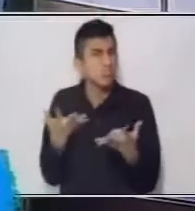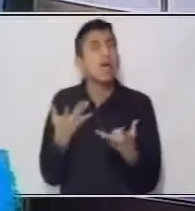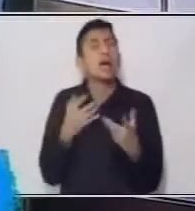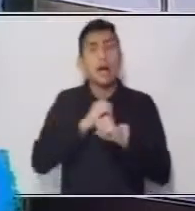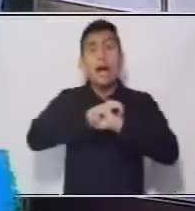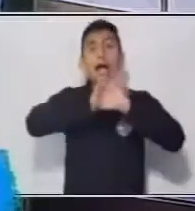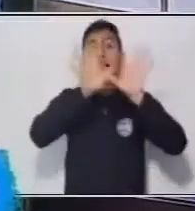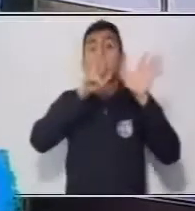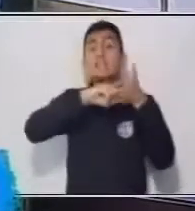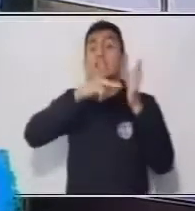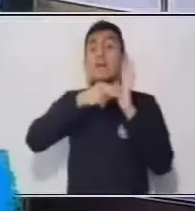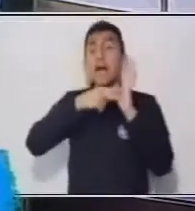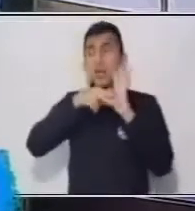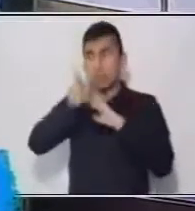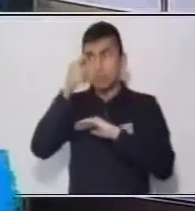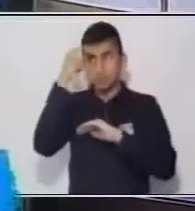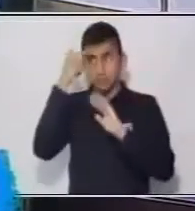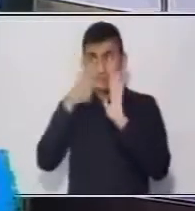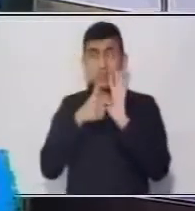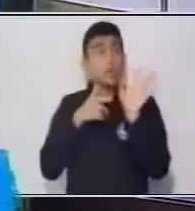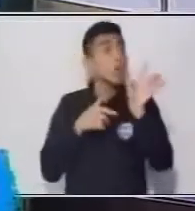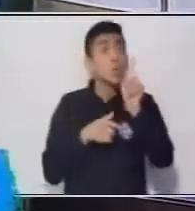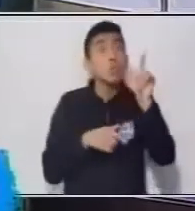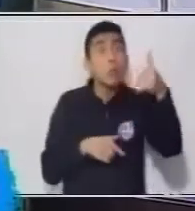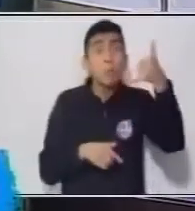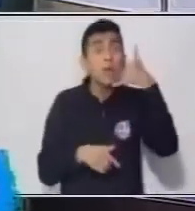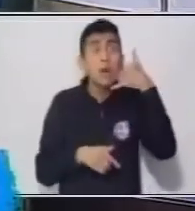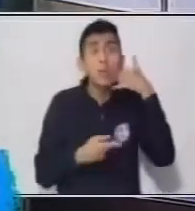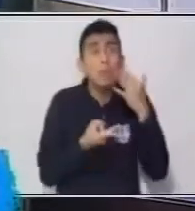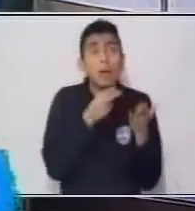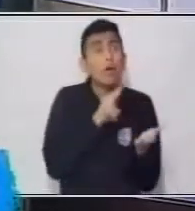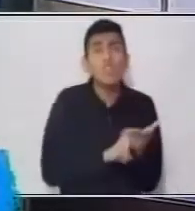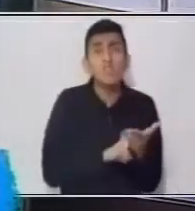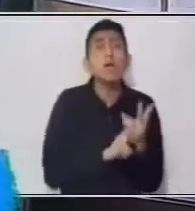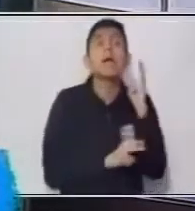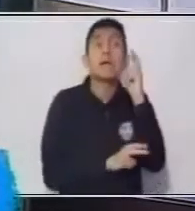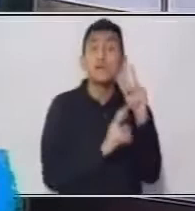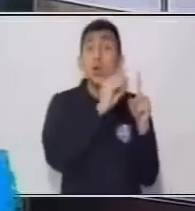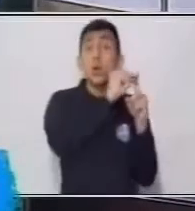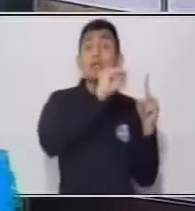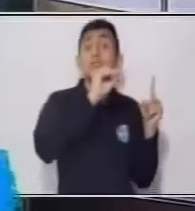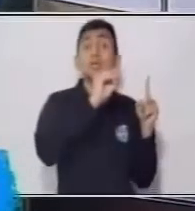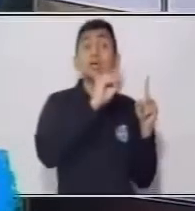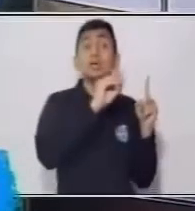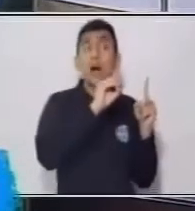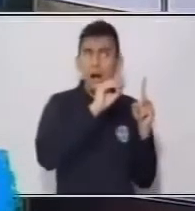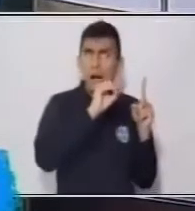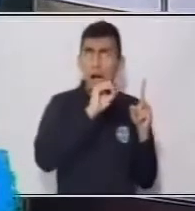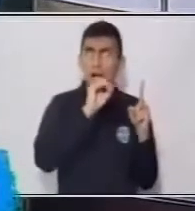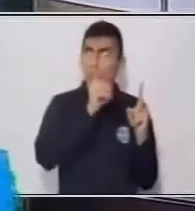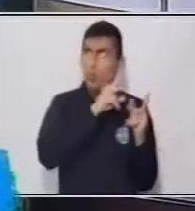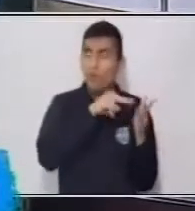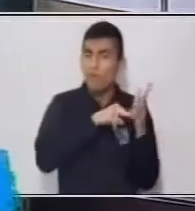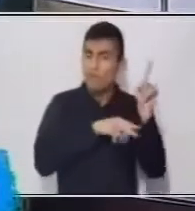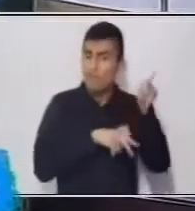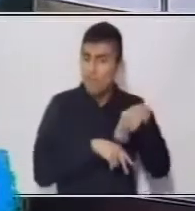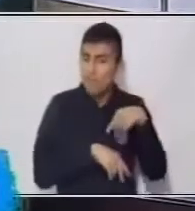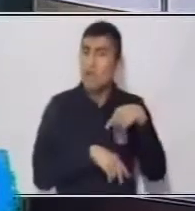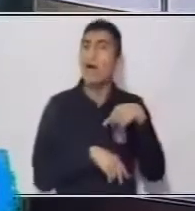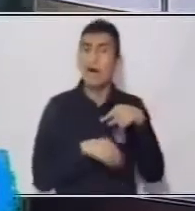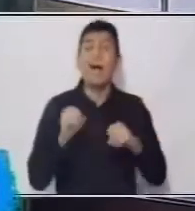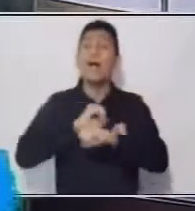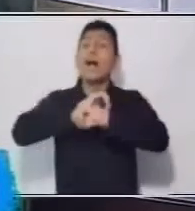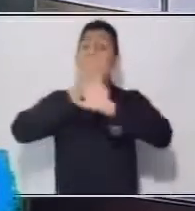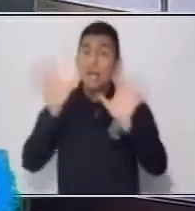aclara el significado de la otra. No me llamó para confirmar, esa es una expresión, pero si decimos o sea que no viene, es la